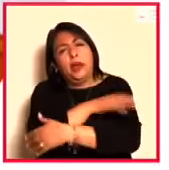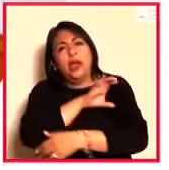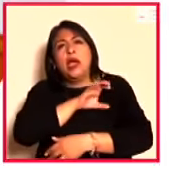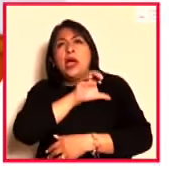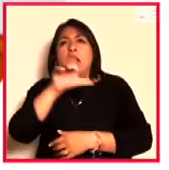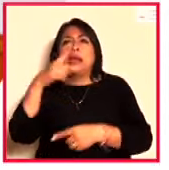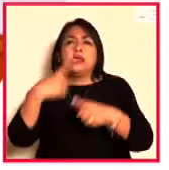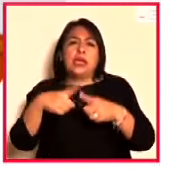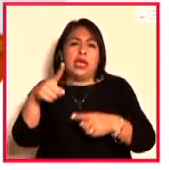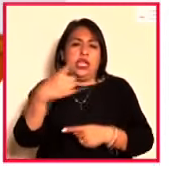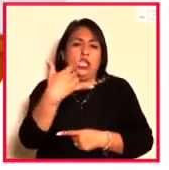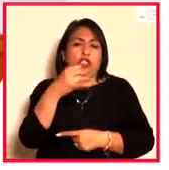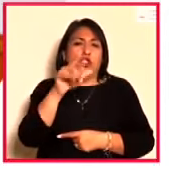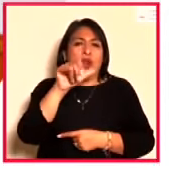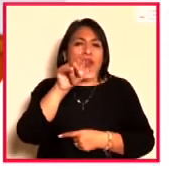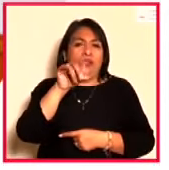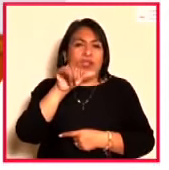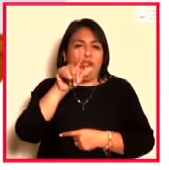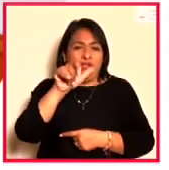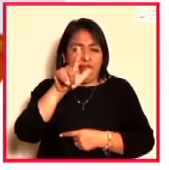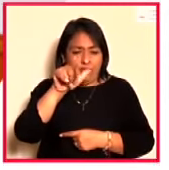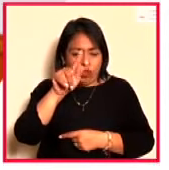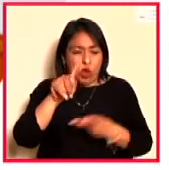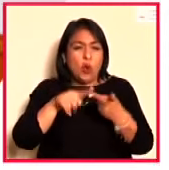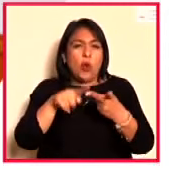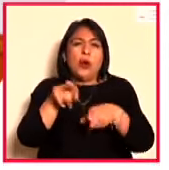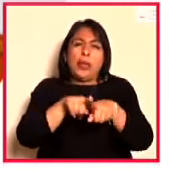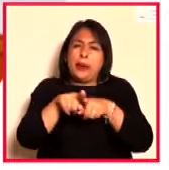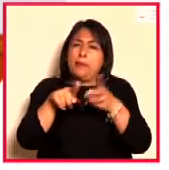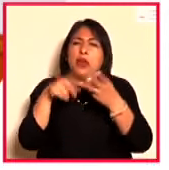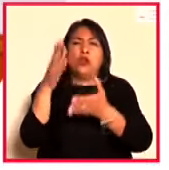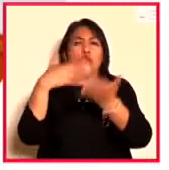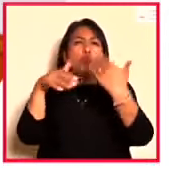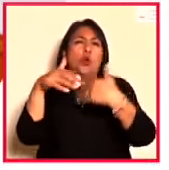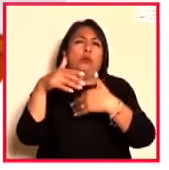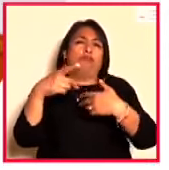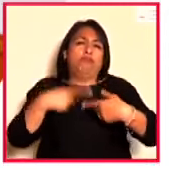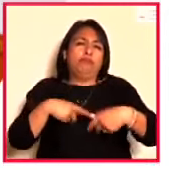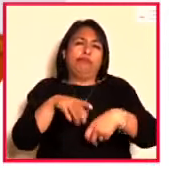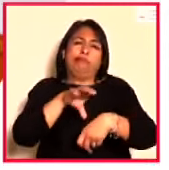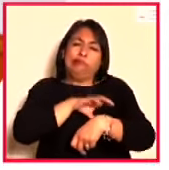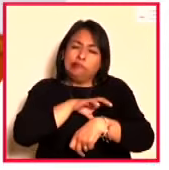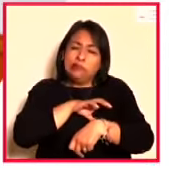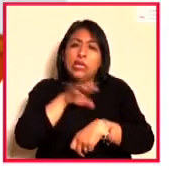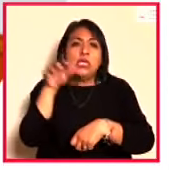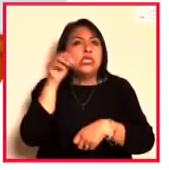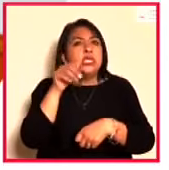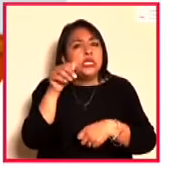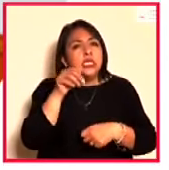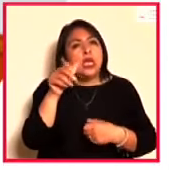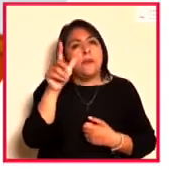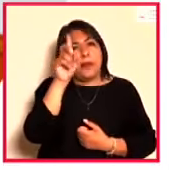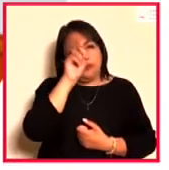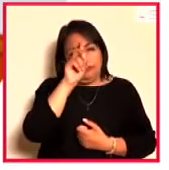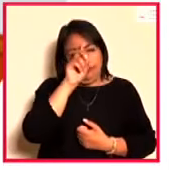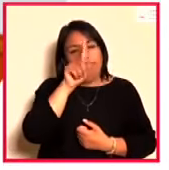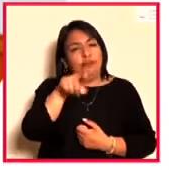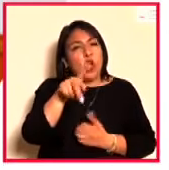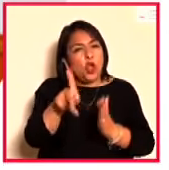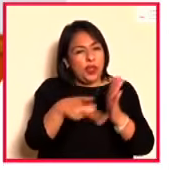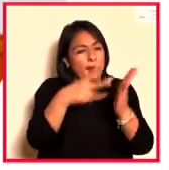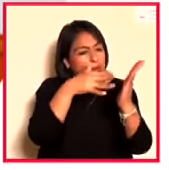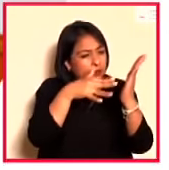a su hermano, a todos sus seres queridos. Y siempre, siempre recomendamos regresar a sus libros, a su